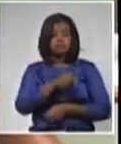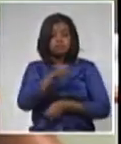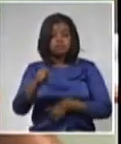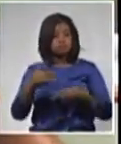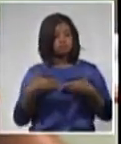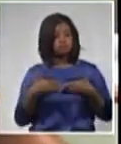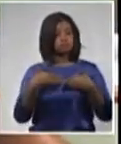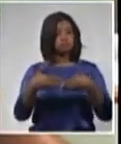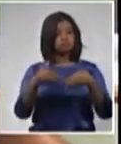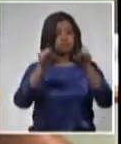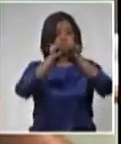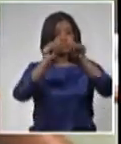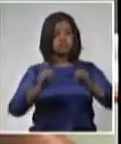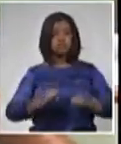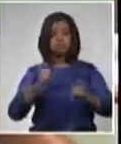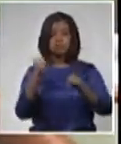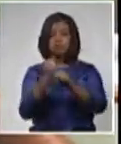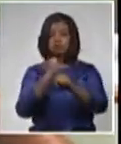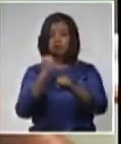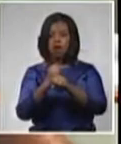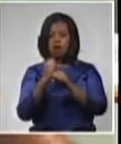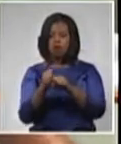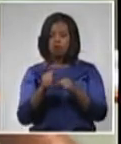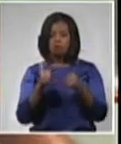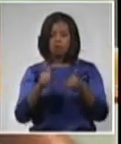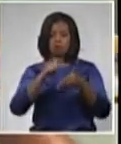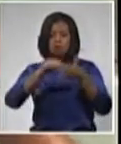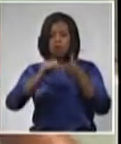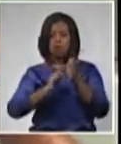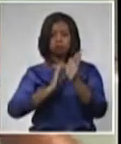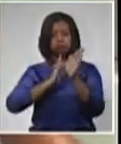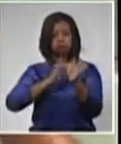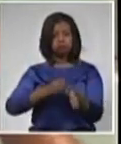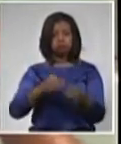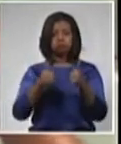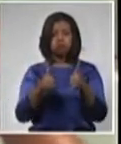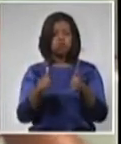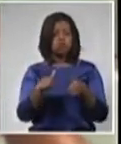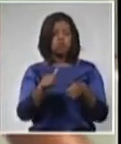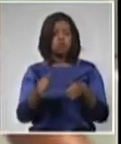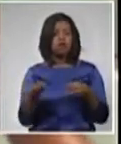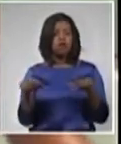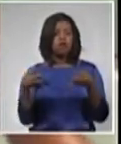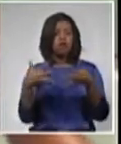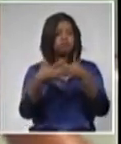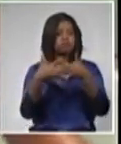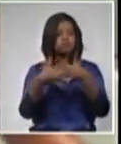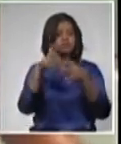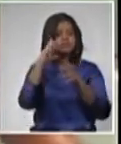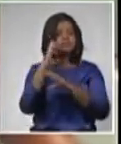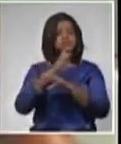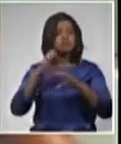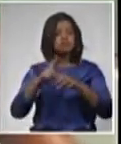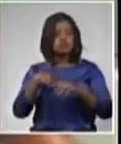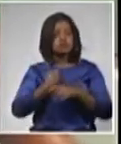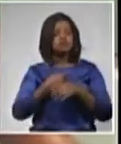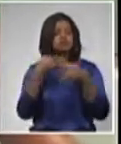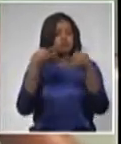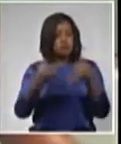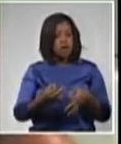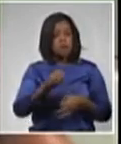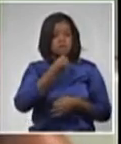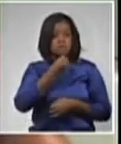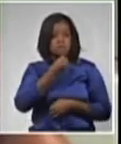trabajo con una coherencia muy apegado a la ciencia, que estamos seguros que permitirá que muchísimos sectores, como lo han hecho hasta